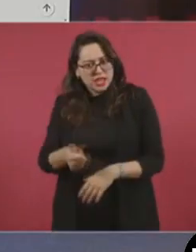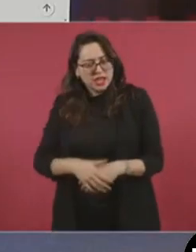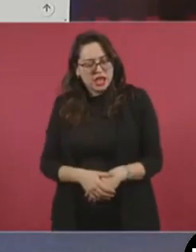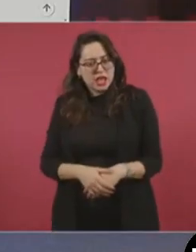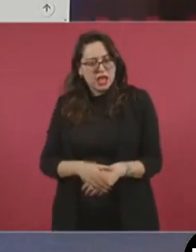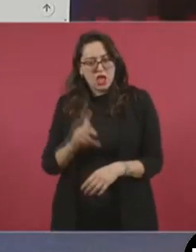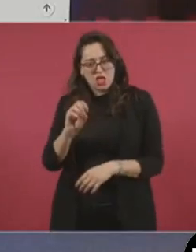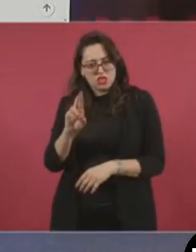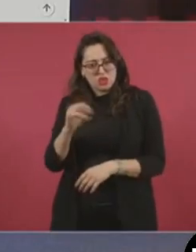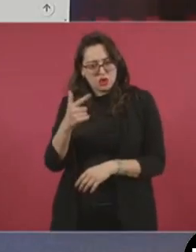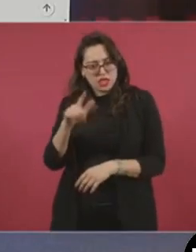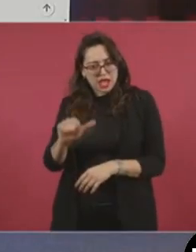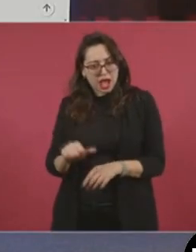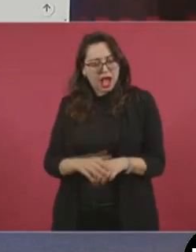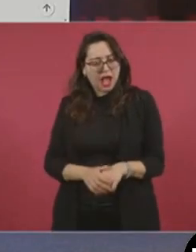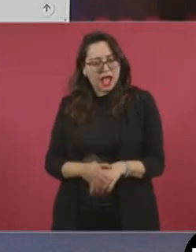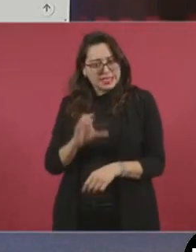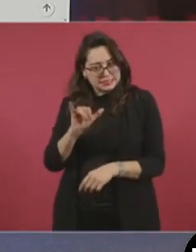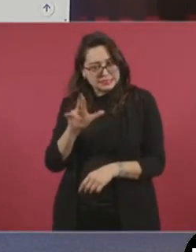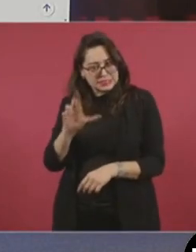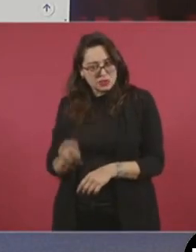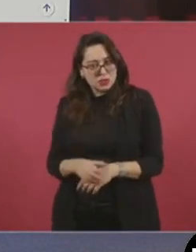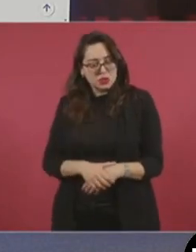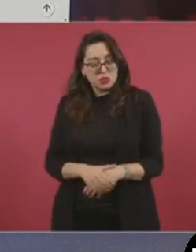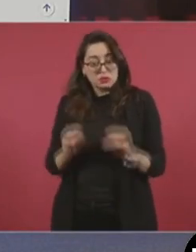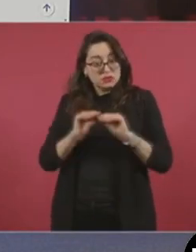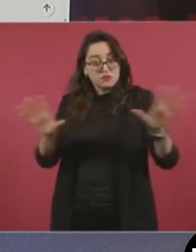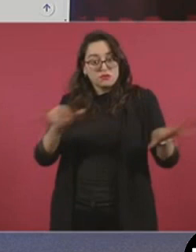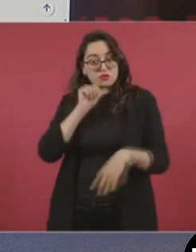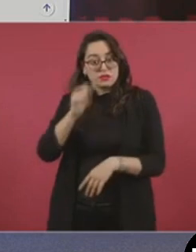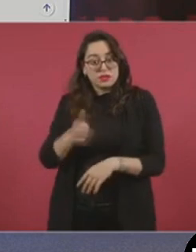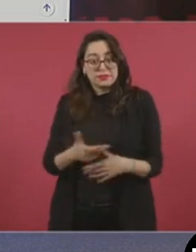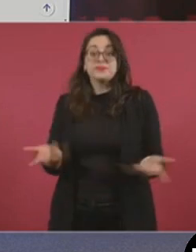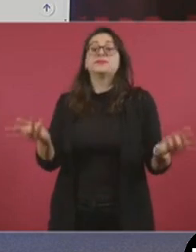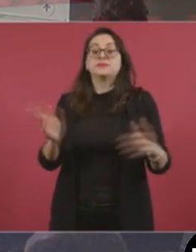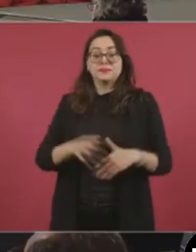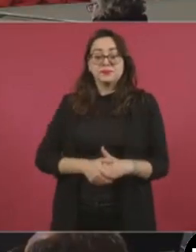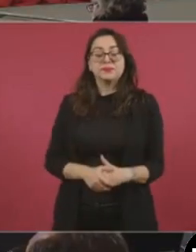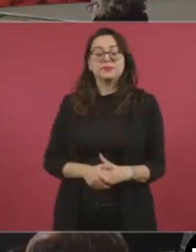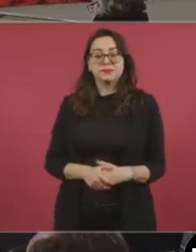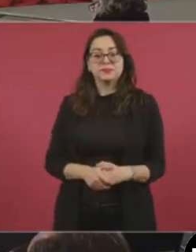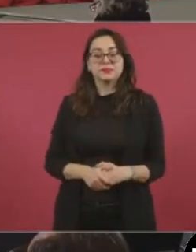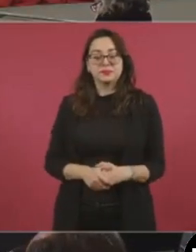López Dóriga, Ciro. Pues por eso.